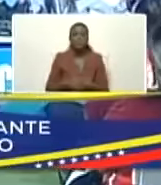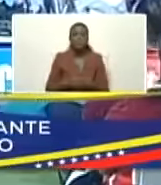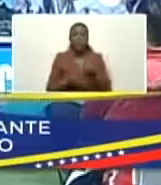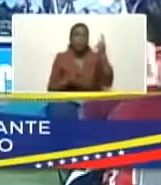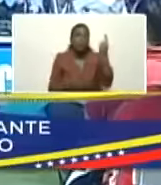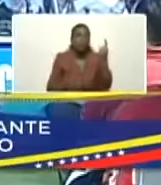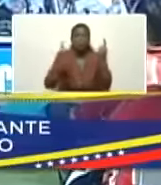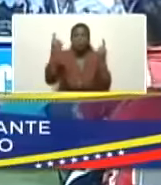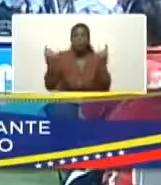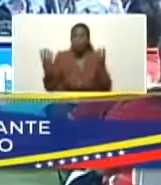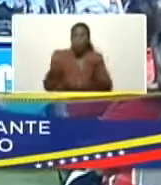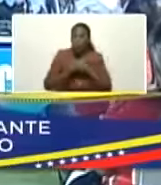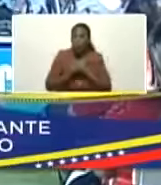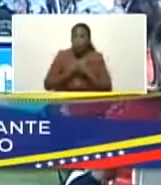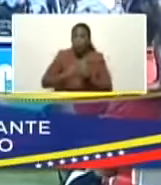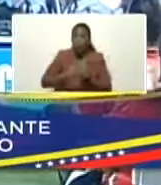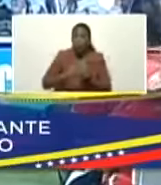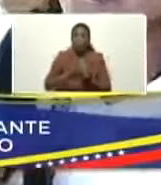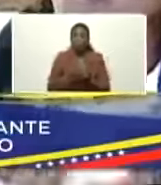unos a otros conmigo.